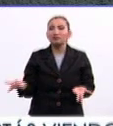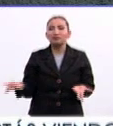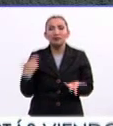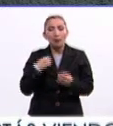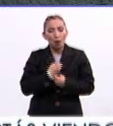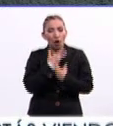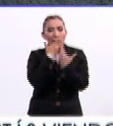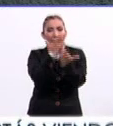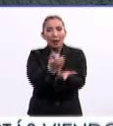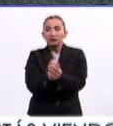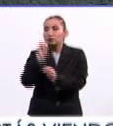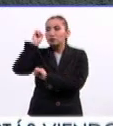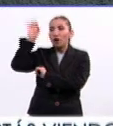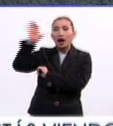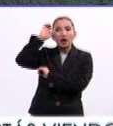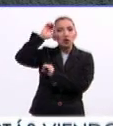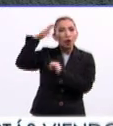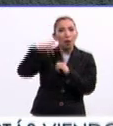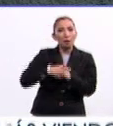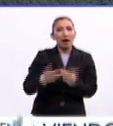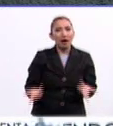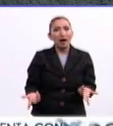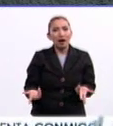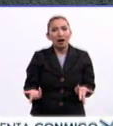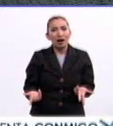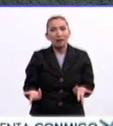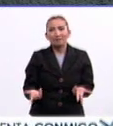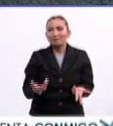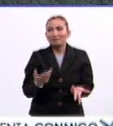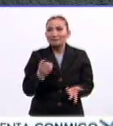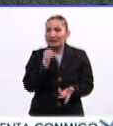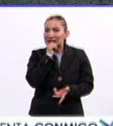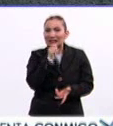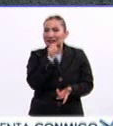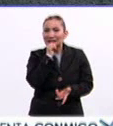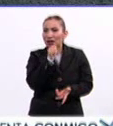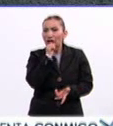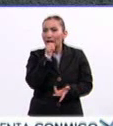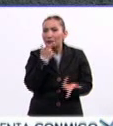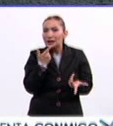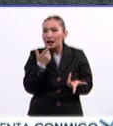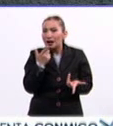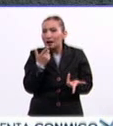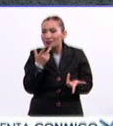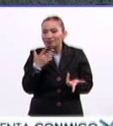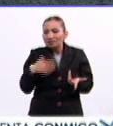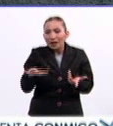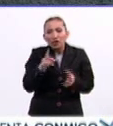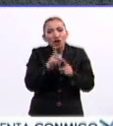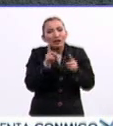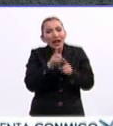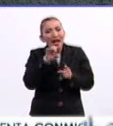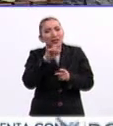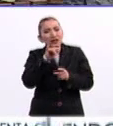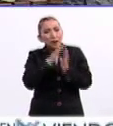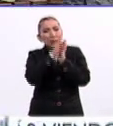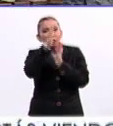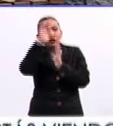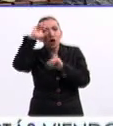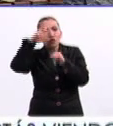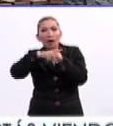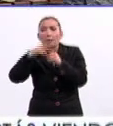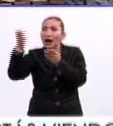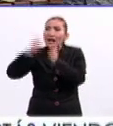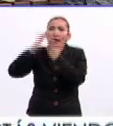Europa? Todavía no hemos rastreado bien las ediciones de Sor Juana en bibliotecas europeas. Para eso hace